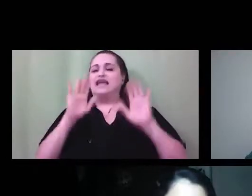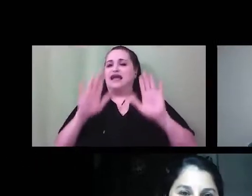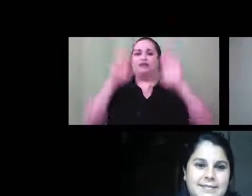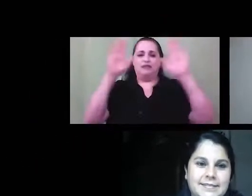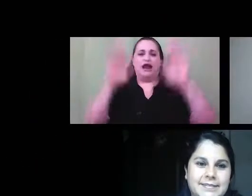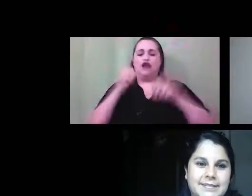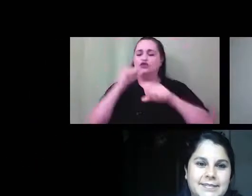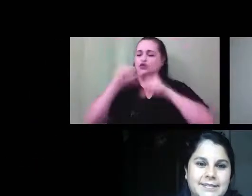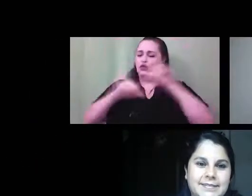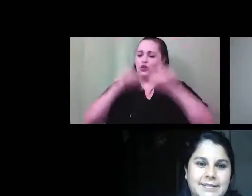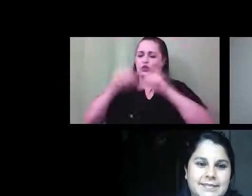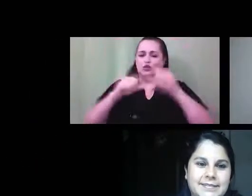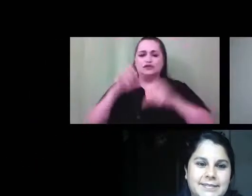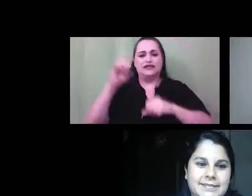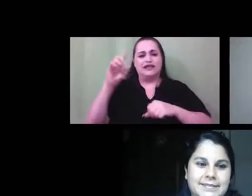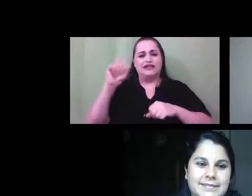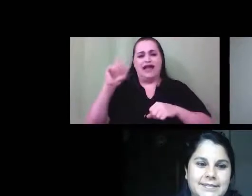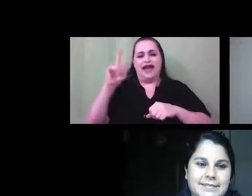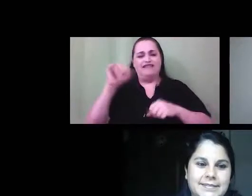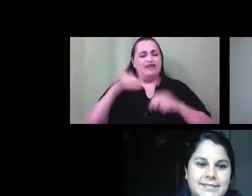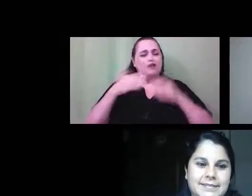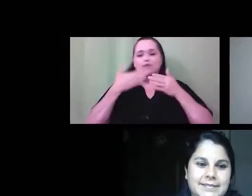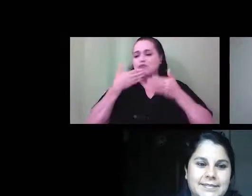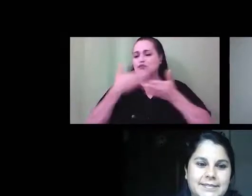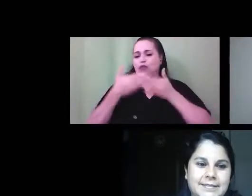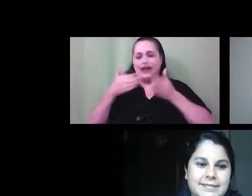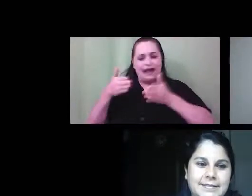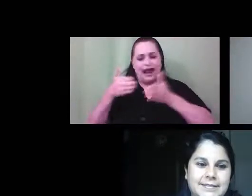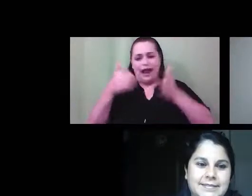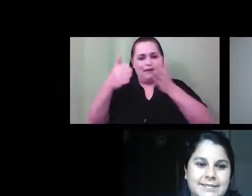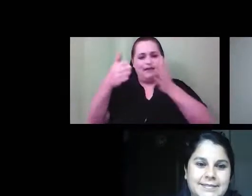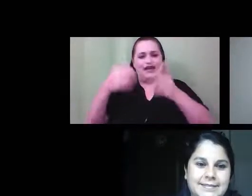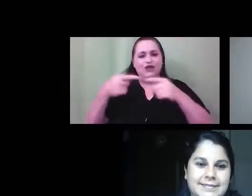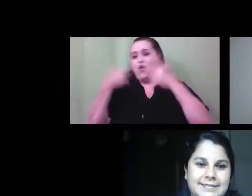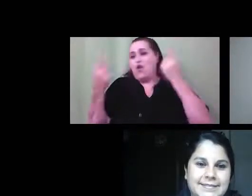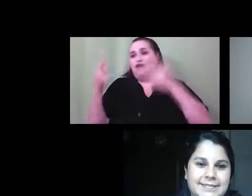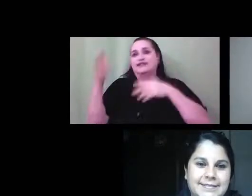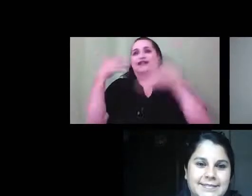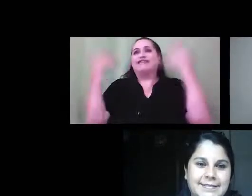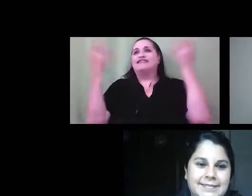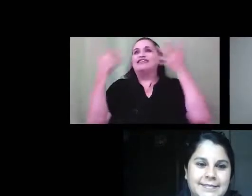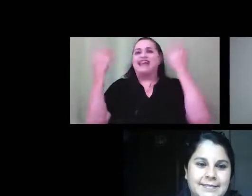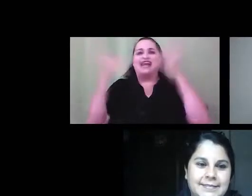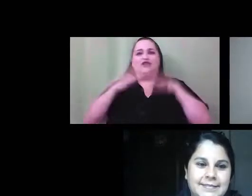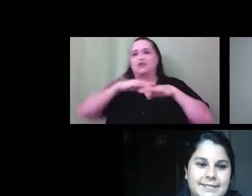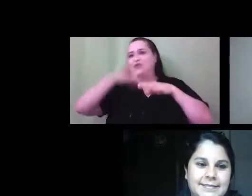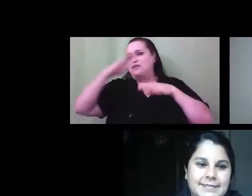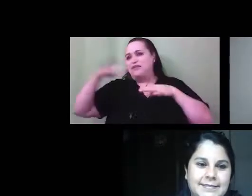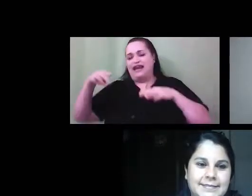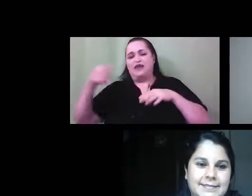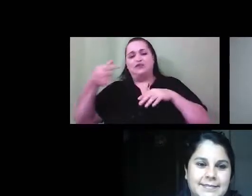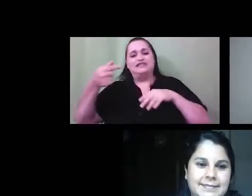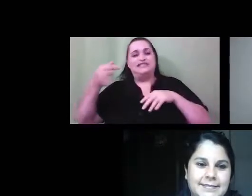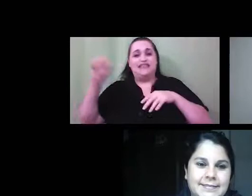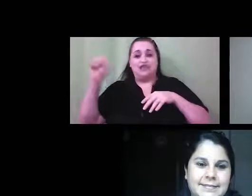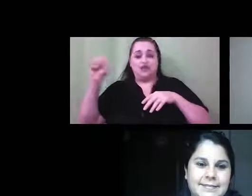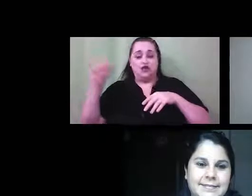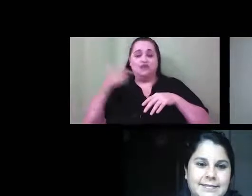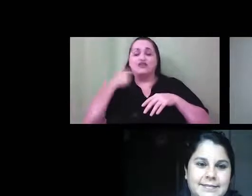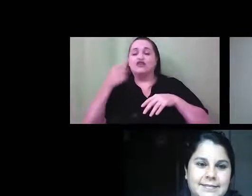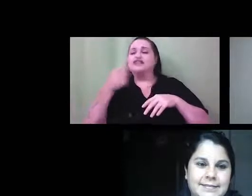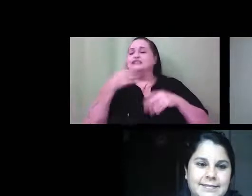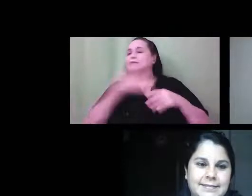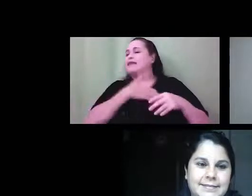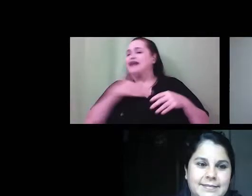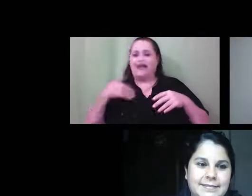y lo llevan por un buen camino y van ahí, aunque sea contra viento y marea. Gina Solórzano menciona, me encantó